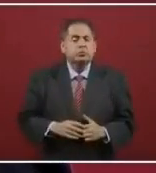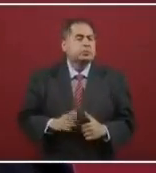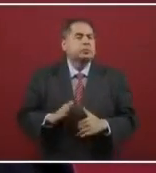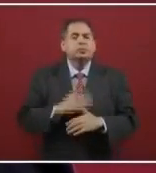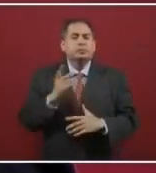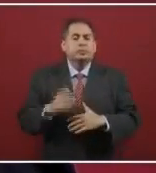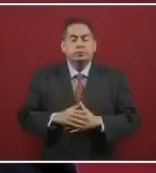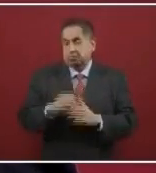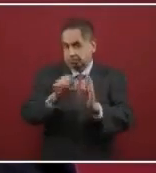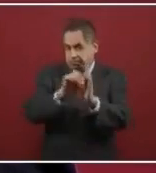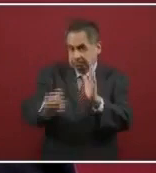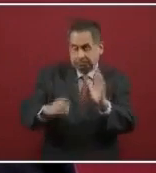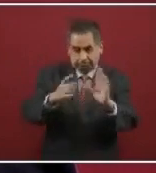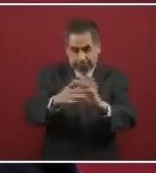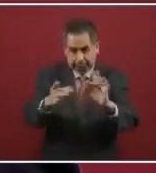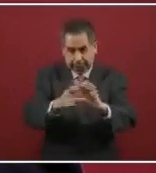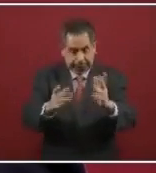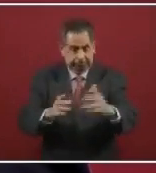por ejemplo,